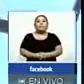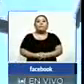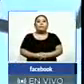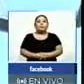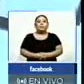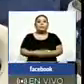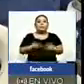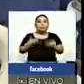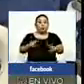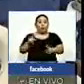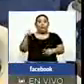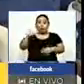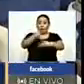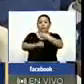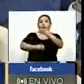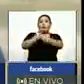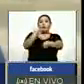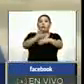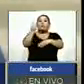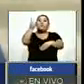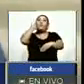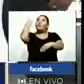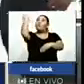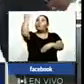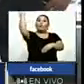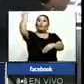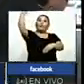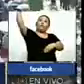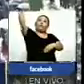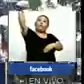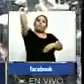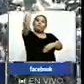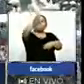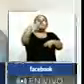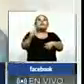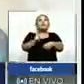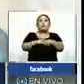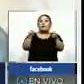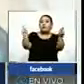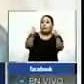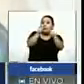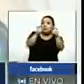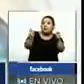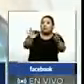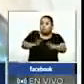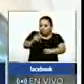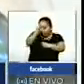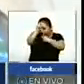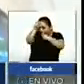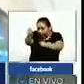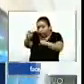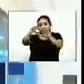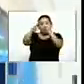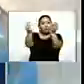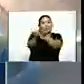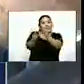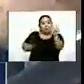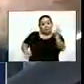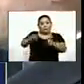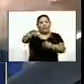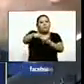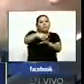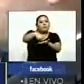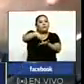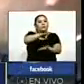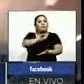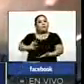El uso de la tecnología estará presente en las labores de seguridad durante las celebraciones en honor al Divino Salvador del Mundo en la capital. Vamos a